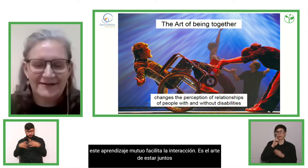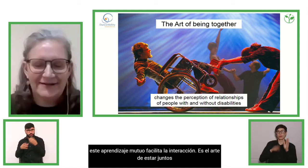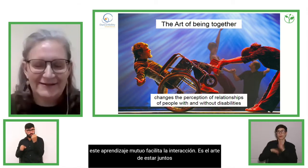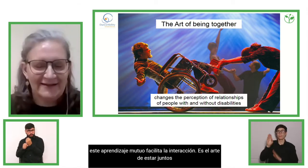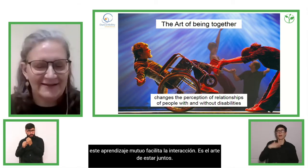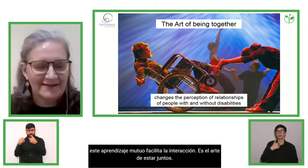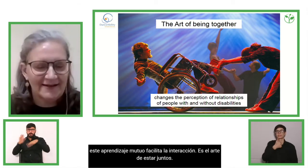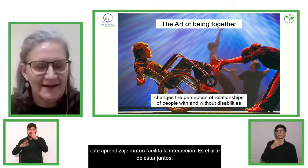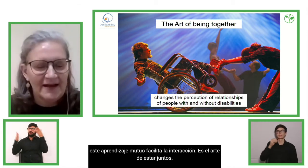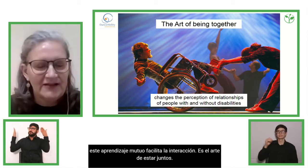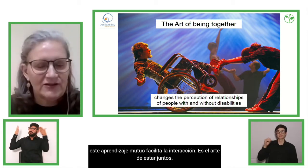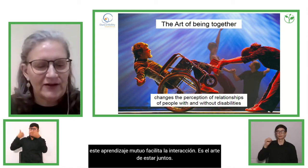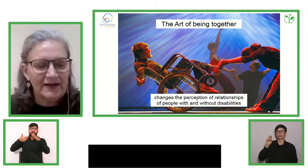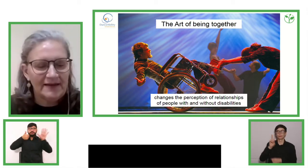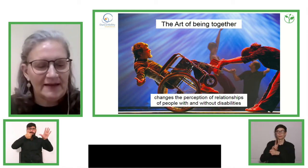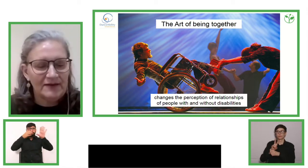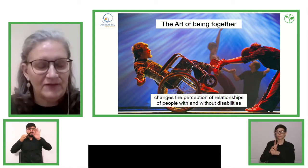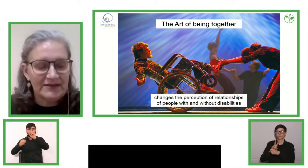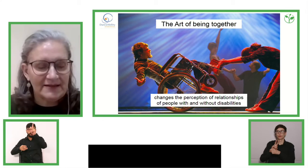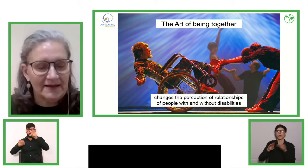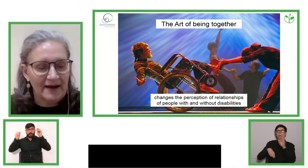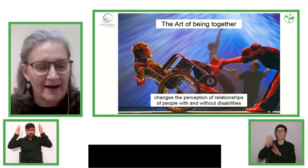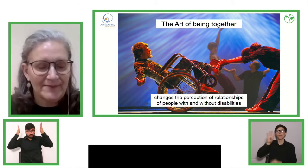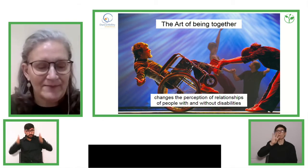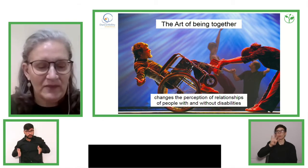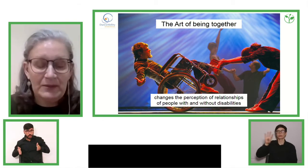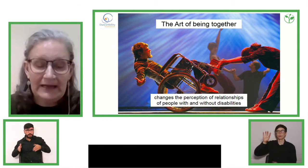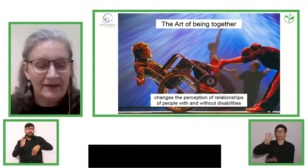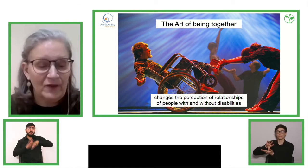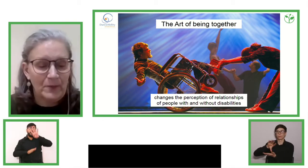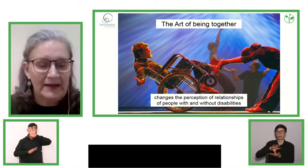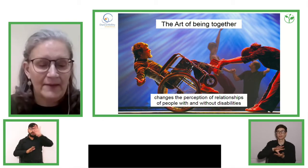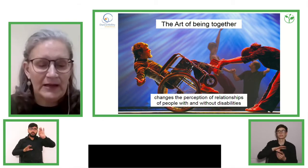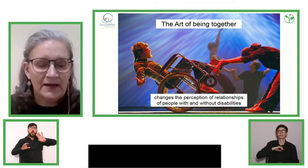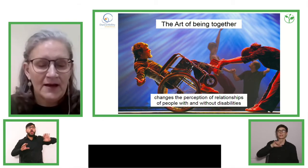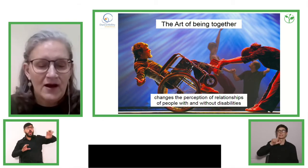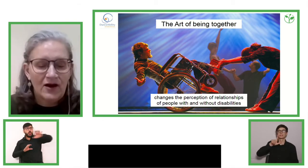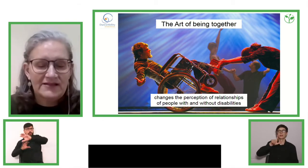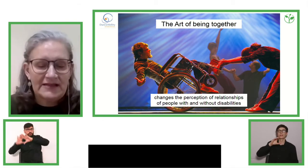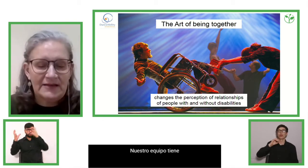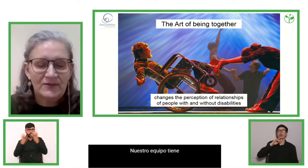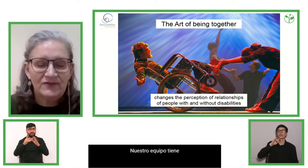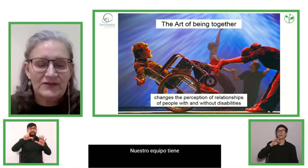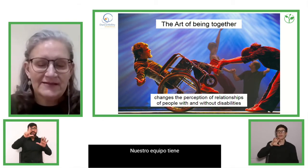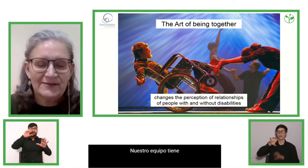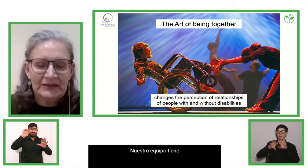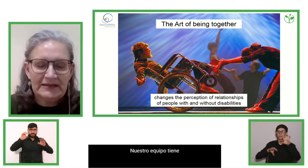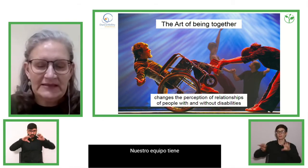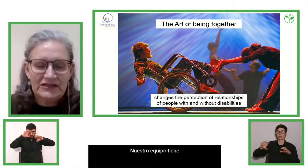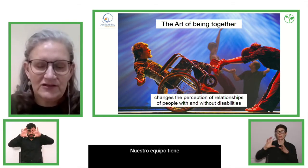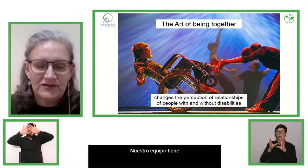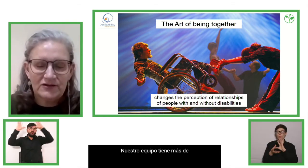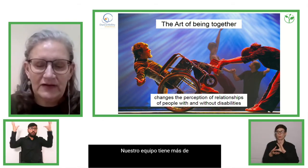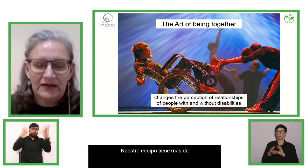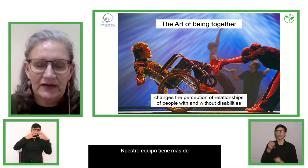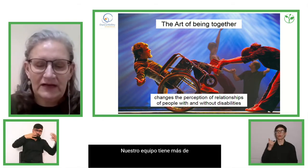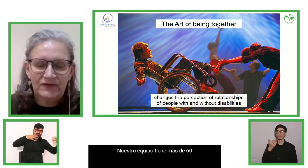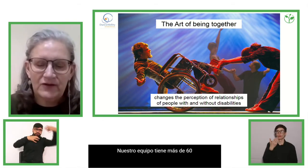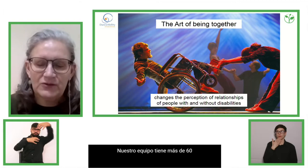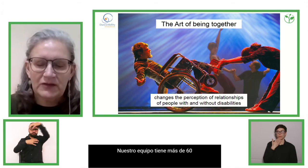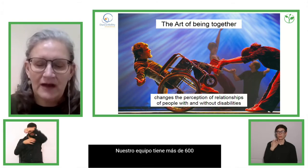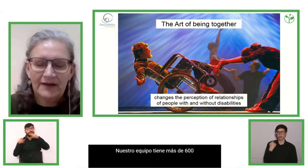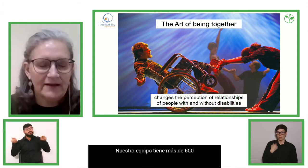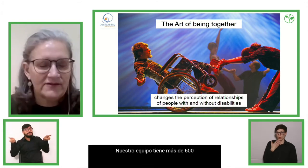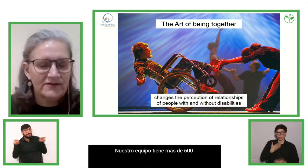certificados en 44 países en 7 continentes. Y durante el comienzo de la pandemia, nuestro equipo